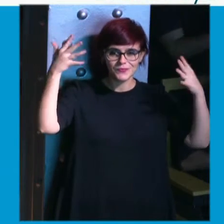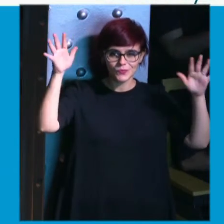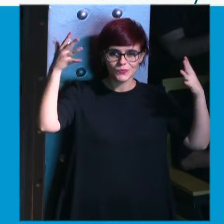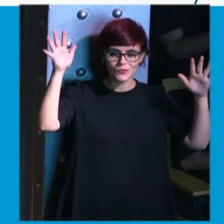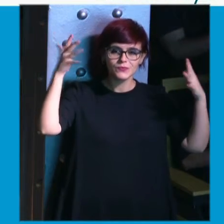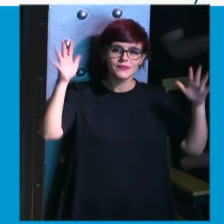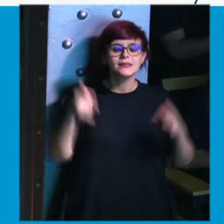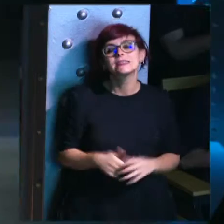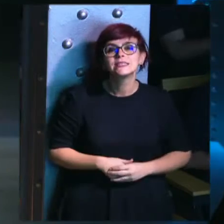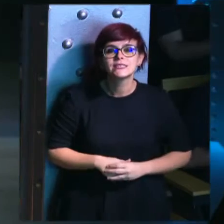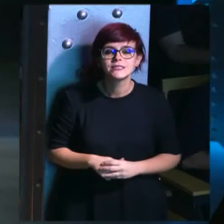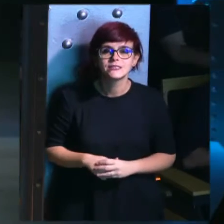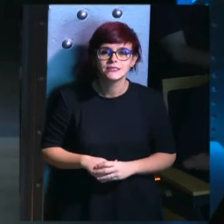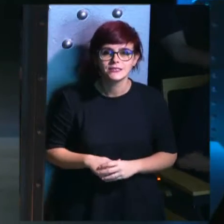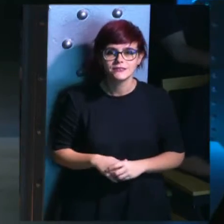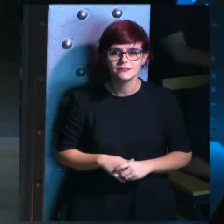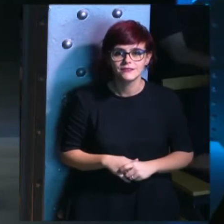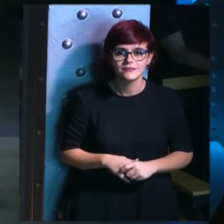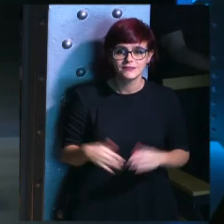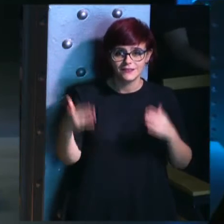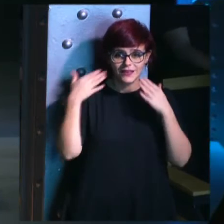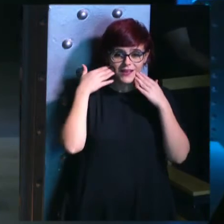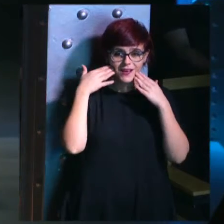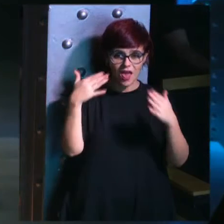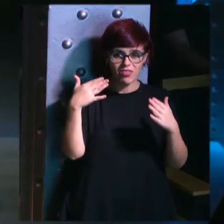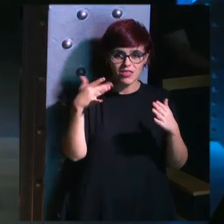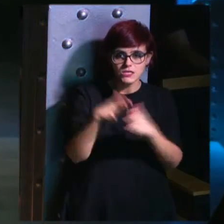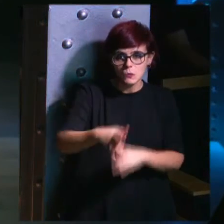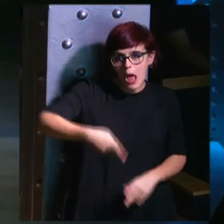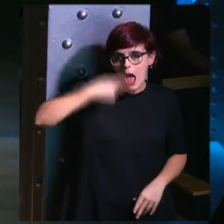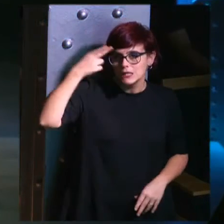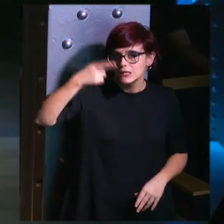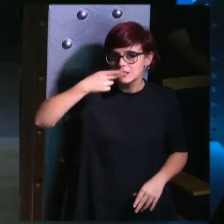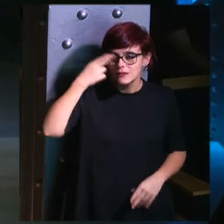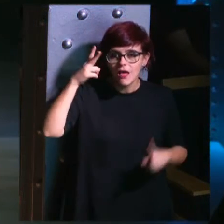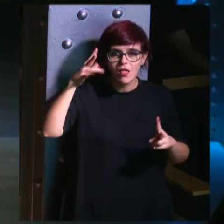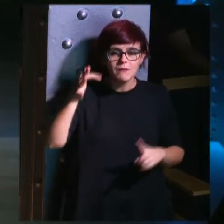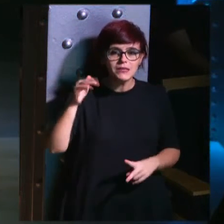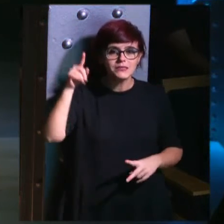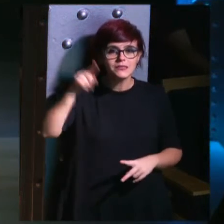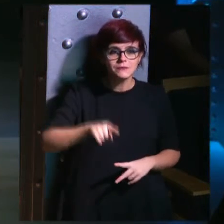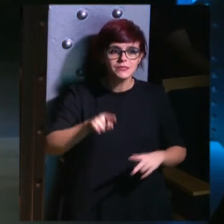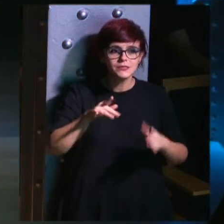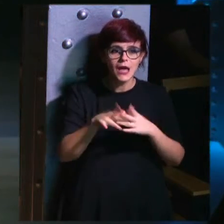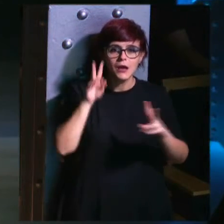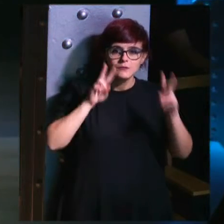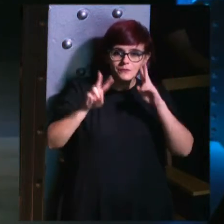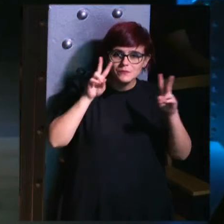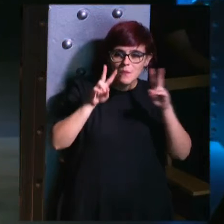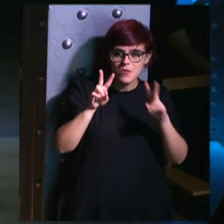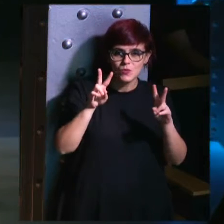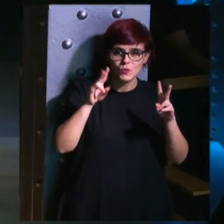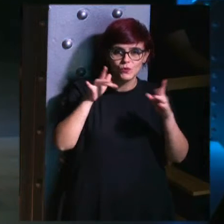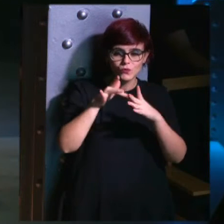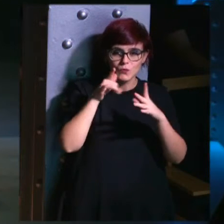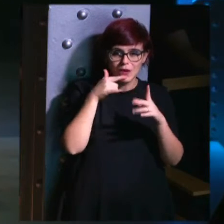El tótem. Muchas gracias, Laura. Ha sido súper interesante. Además, la conexión, empezamos a ver cómo se dibuja